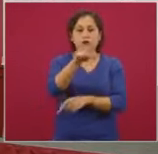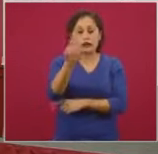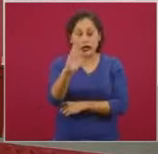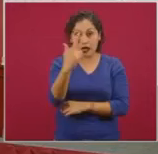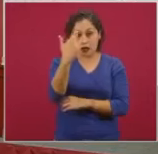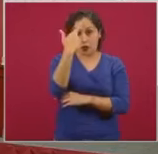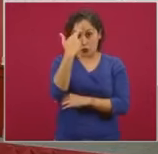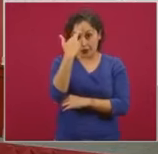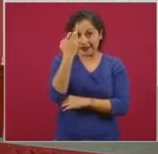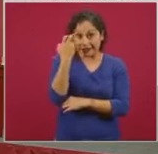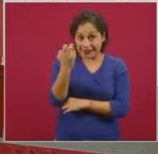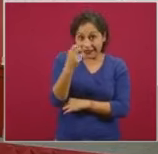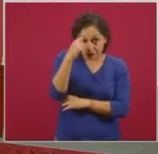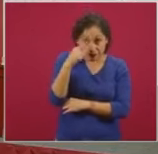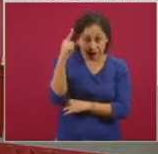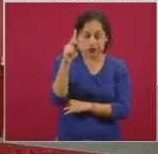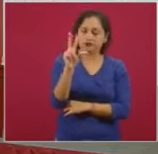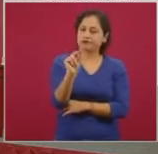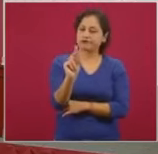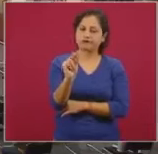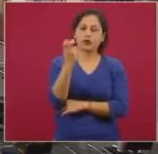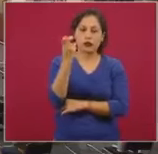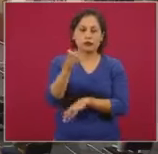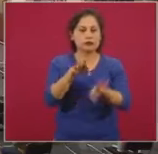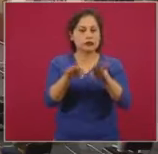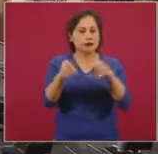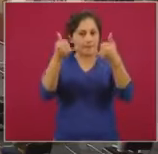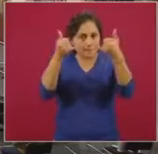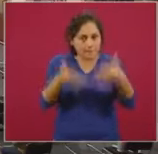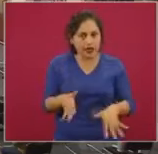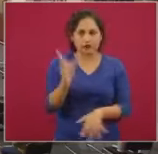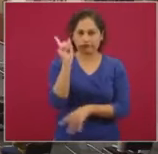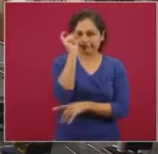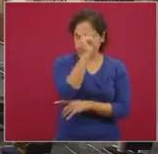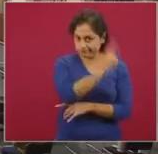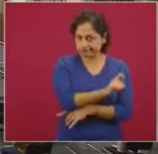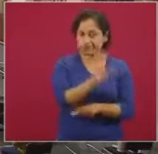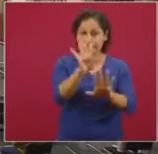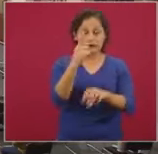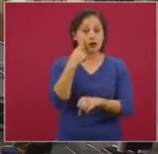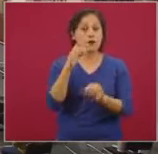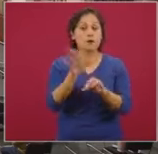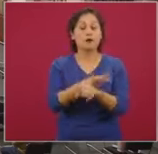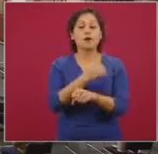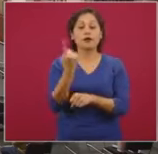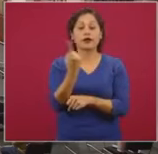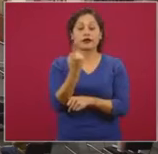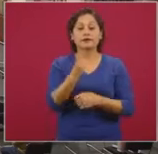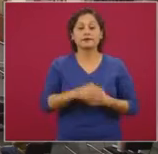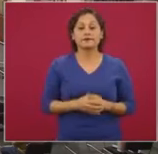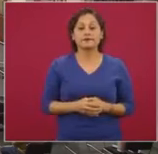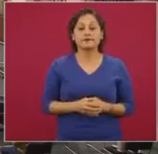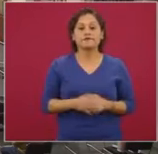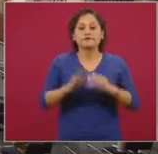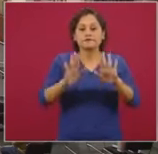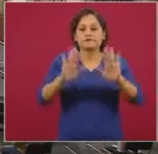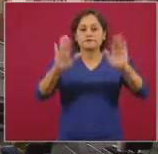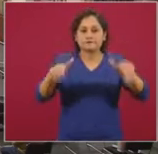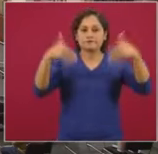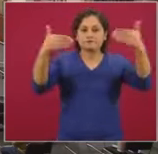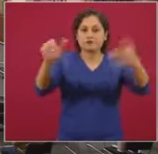Ha sido un trabajo complejo, y también una de las razones por lo que van a ver que no es sencillo es que es complejo ver otros países, ¿no?